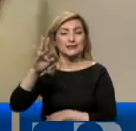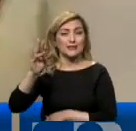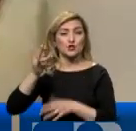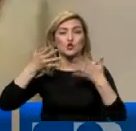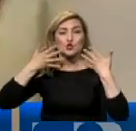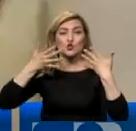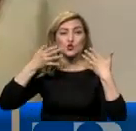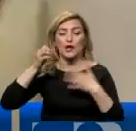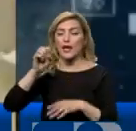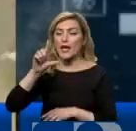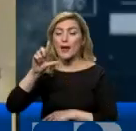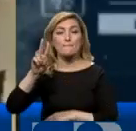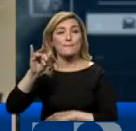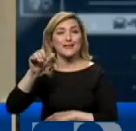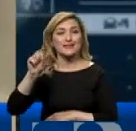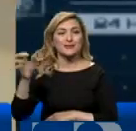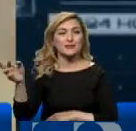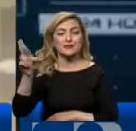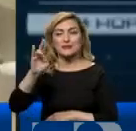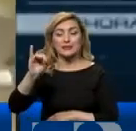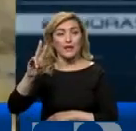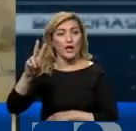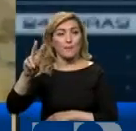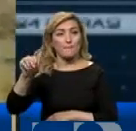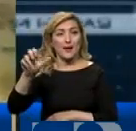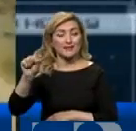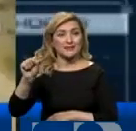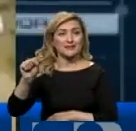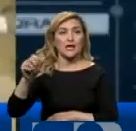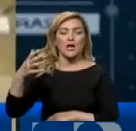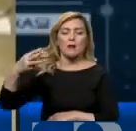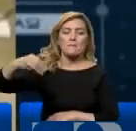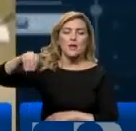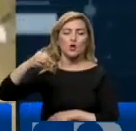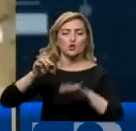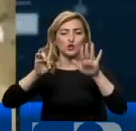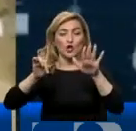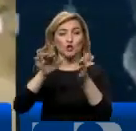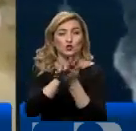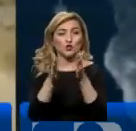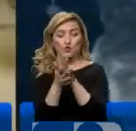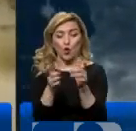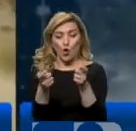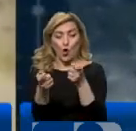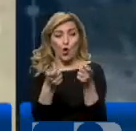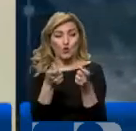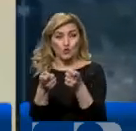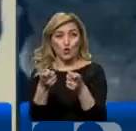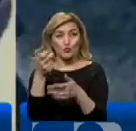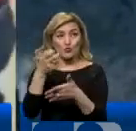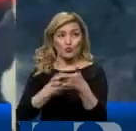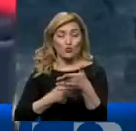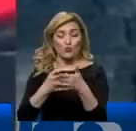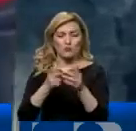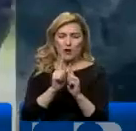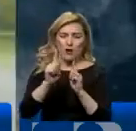Guayaquil, Elvis Rivas. Todo ocurrió el miércoles 6 de noviembre, durante un operativo de control de citaciones, en el